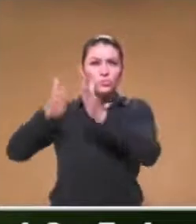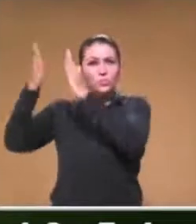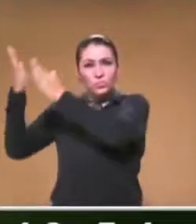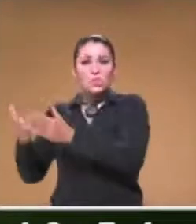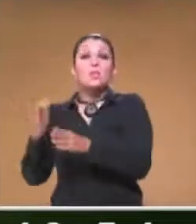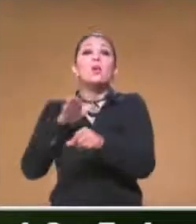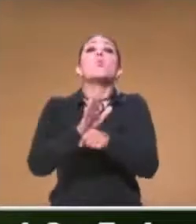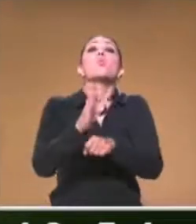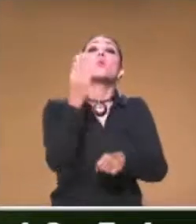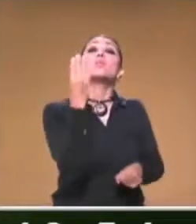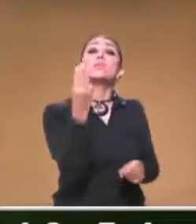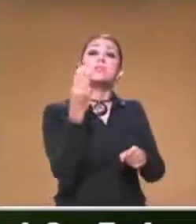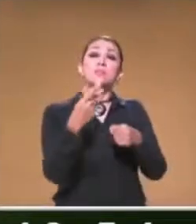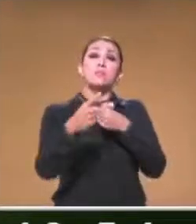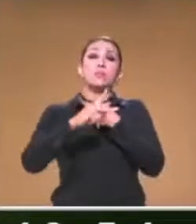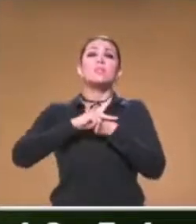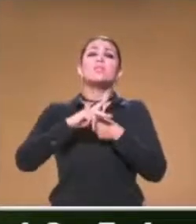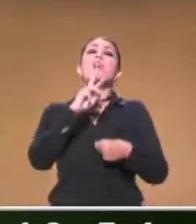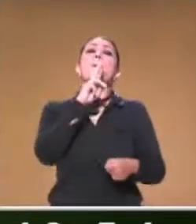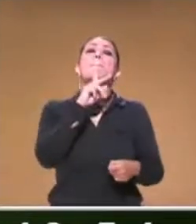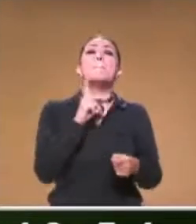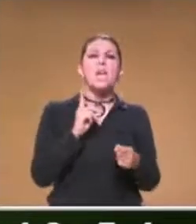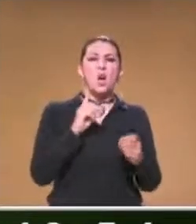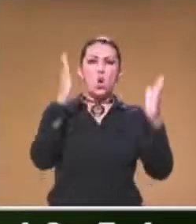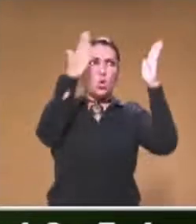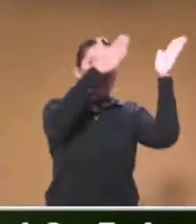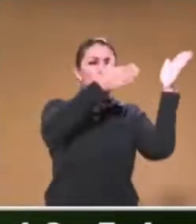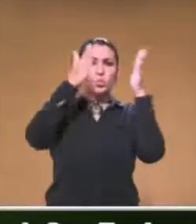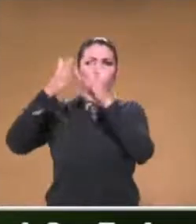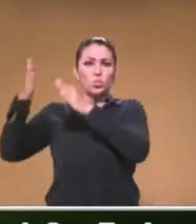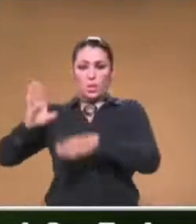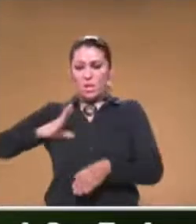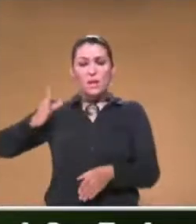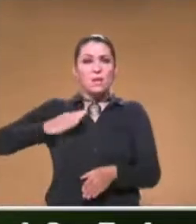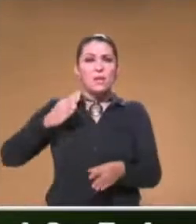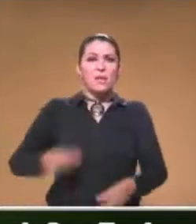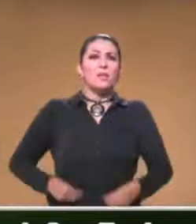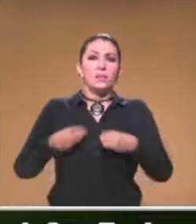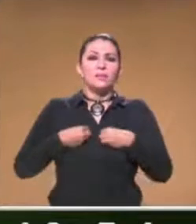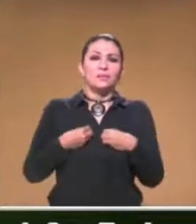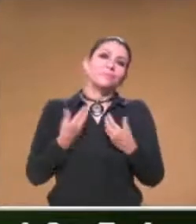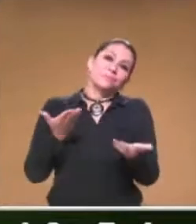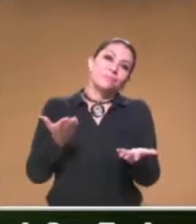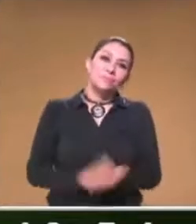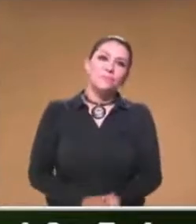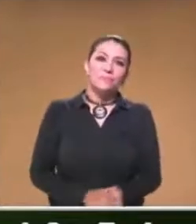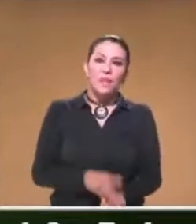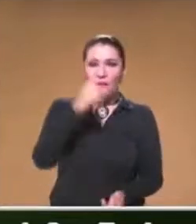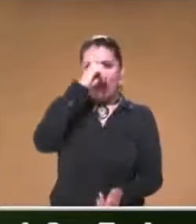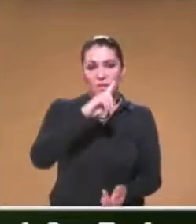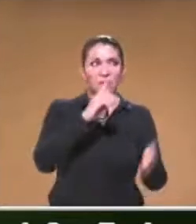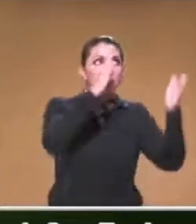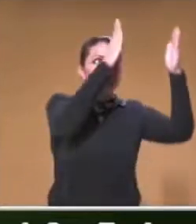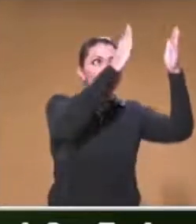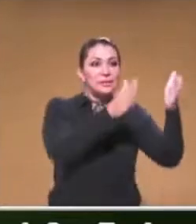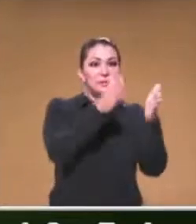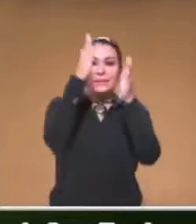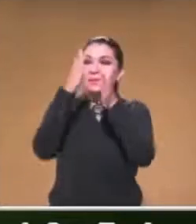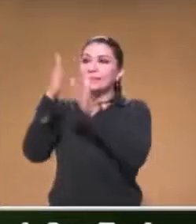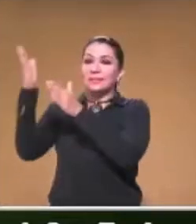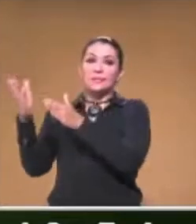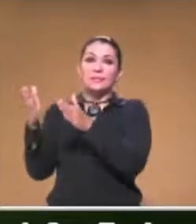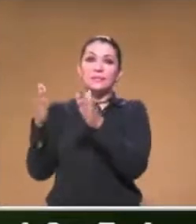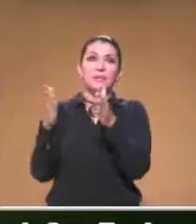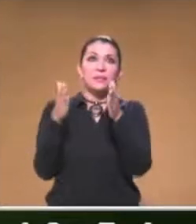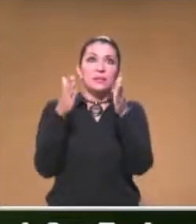los 3 países tiene mejor nivel de satisfacción de la calidad de vida? Es evidente. Si mides la distancia que hay en